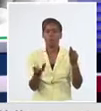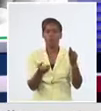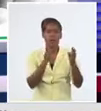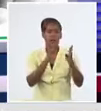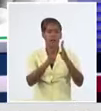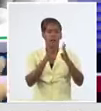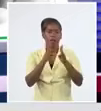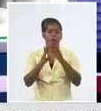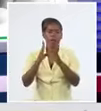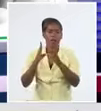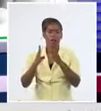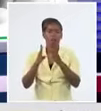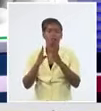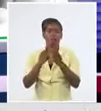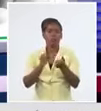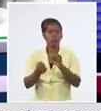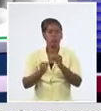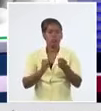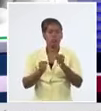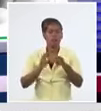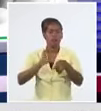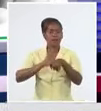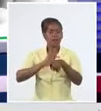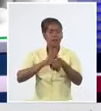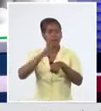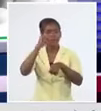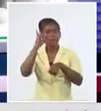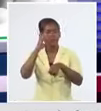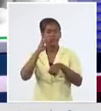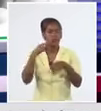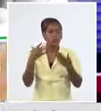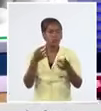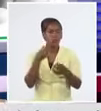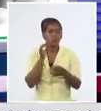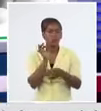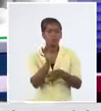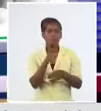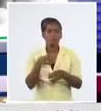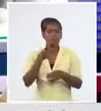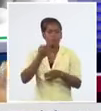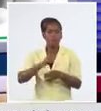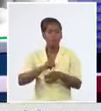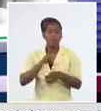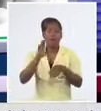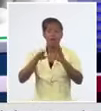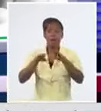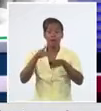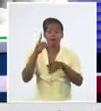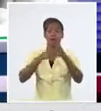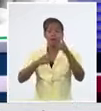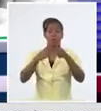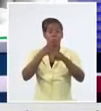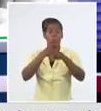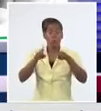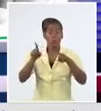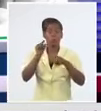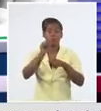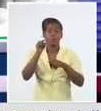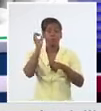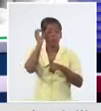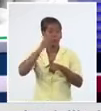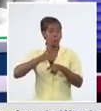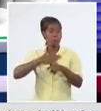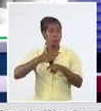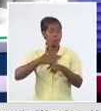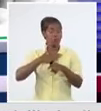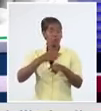no recomendar? Muchos incluso ya por su cuenta han comprado acitromicina y ya comienzan a